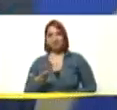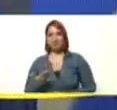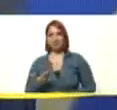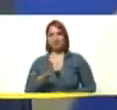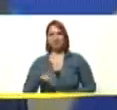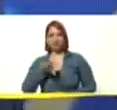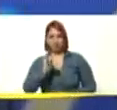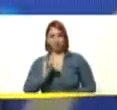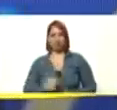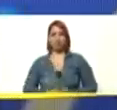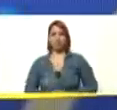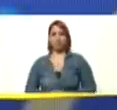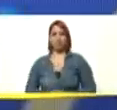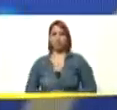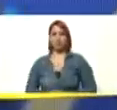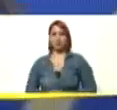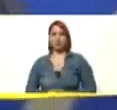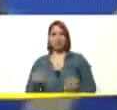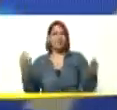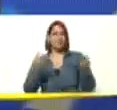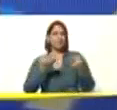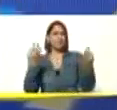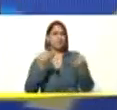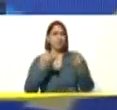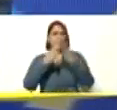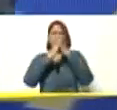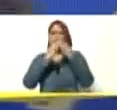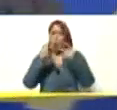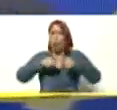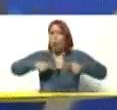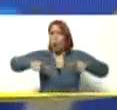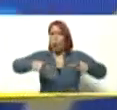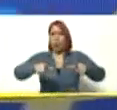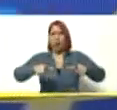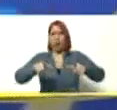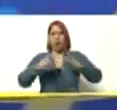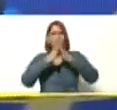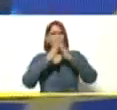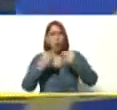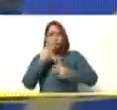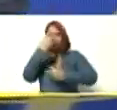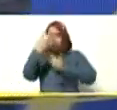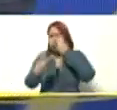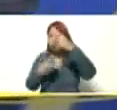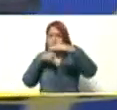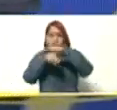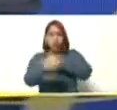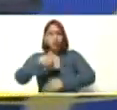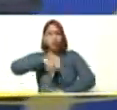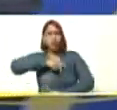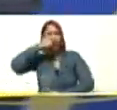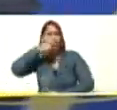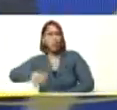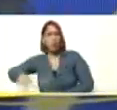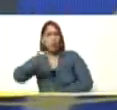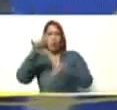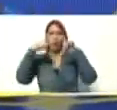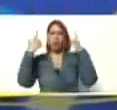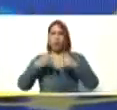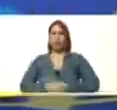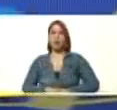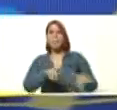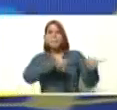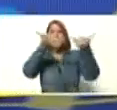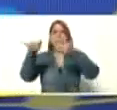estar siempre en todos los lugares, en todos los rincones de nuestro pueblo guaireño. Y al mismo